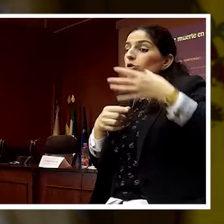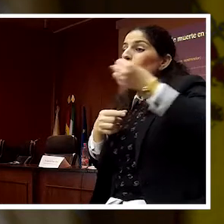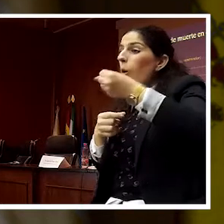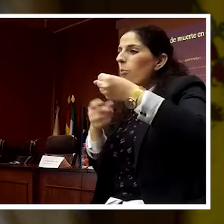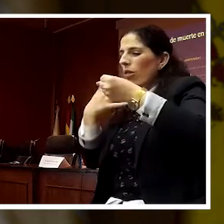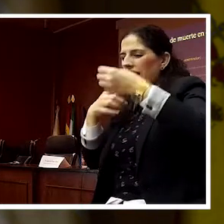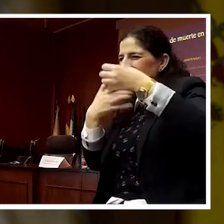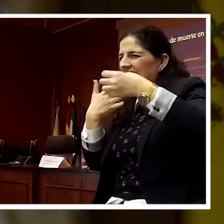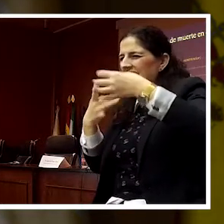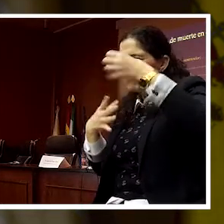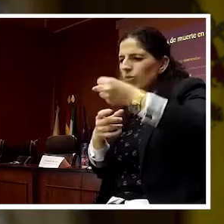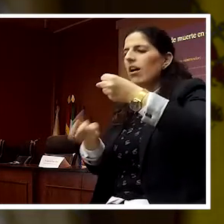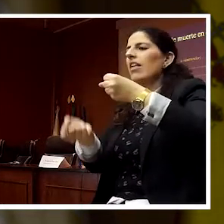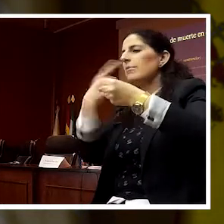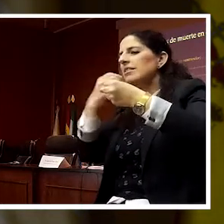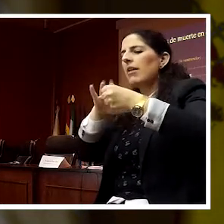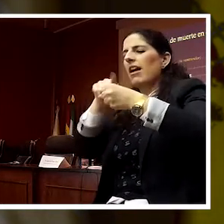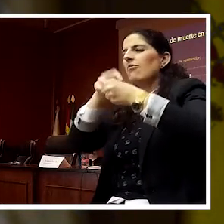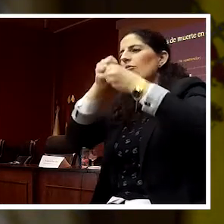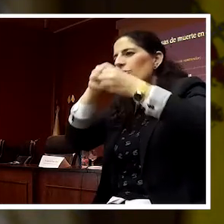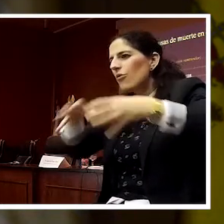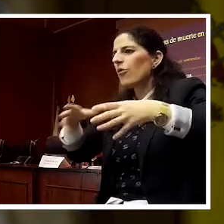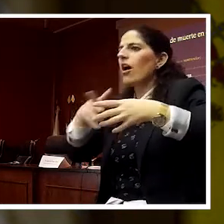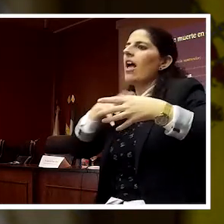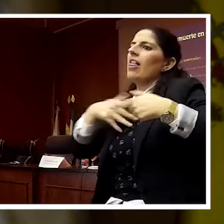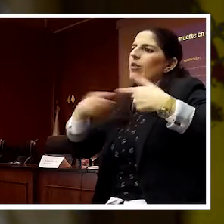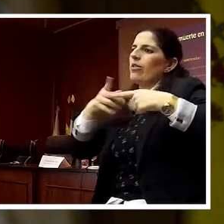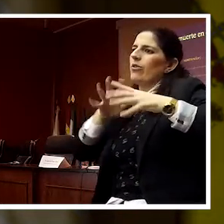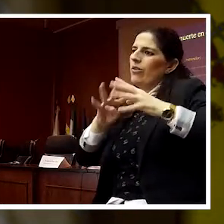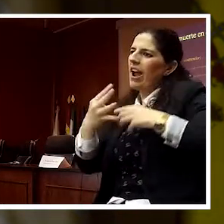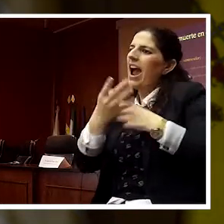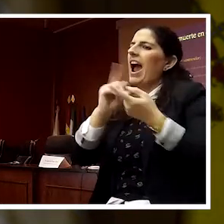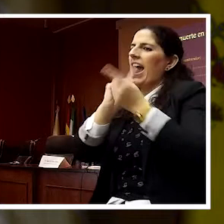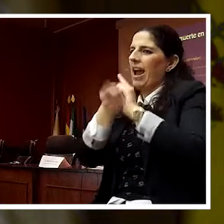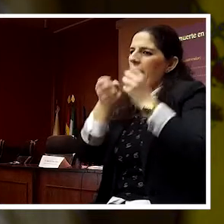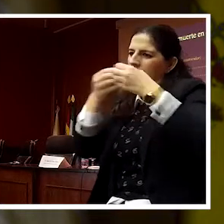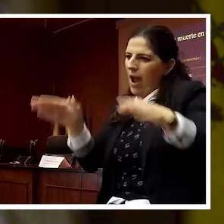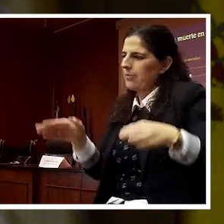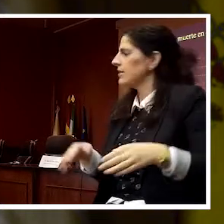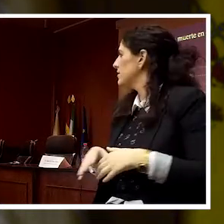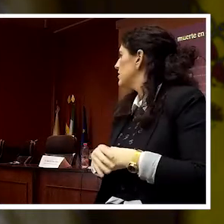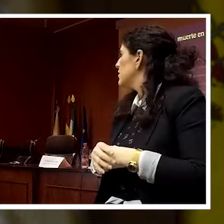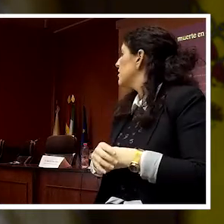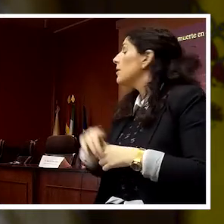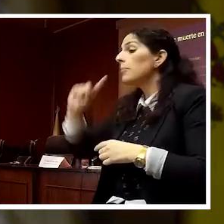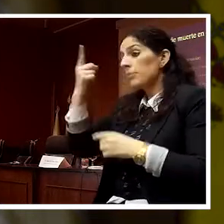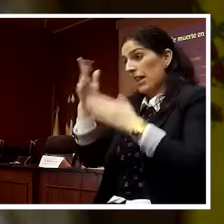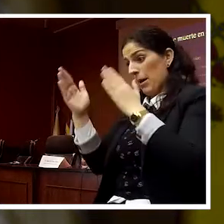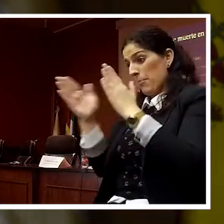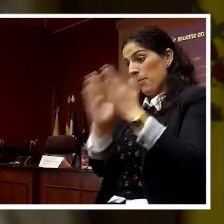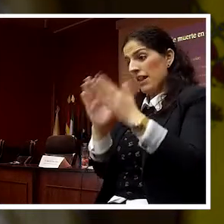Bueno, lo que hay que tener muy presente son estas causas de mortalidad, porque la primera fase del